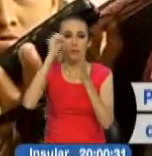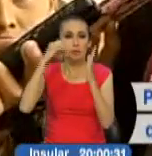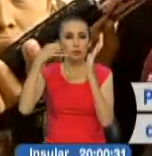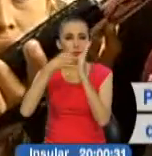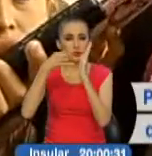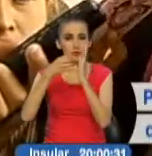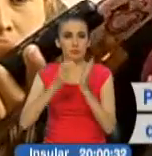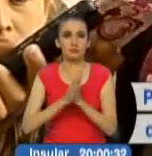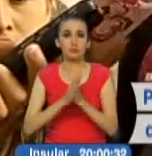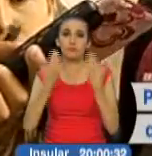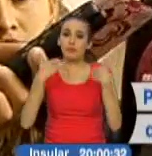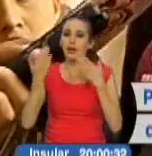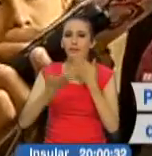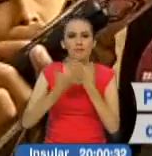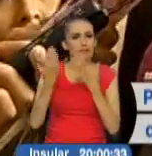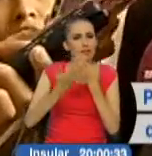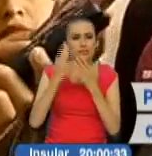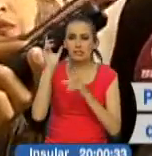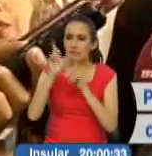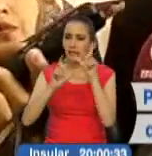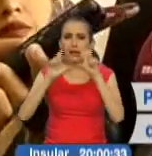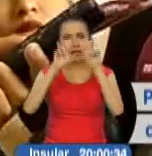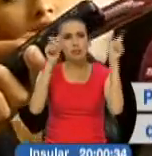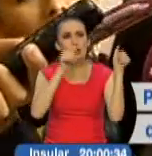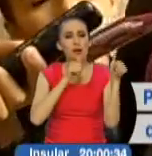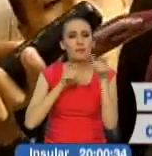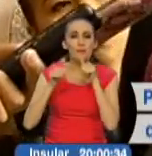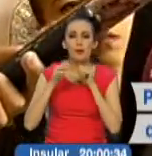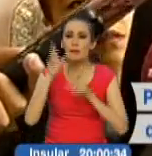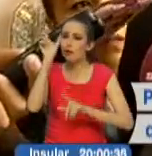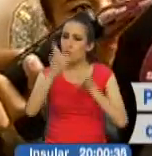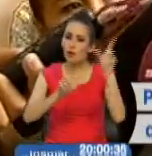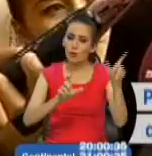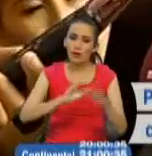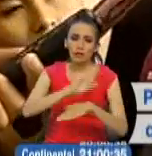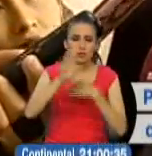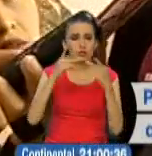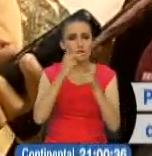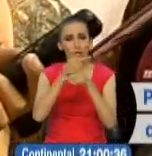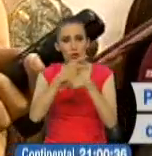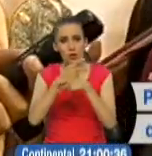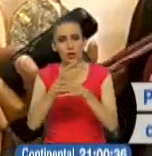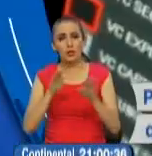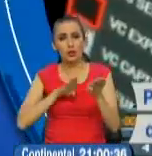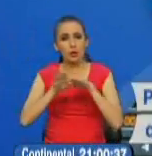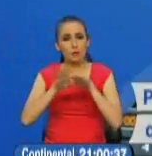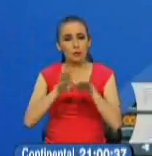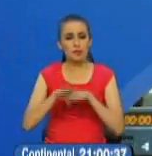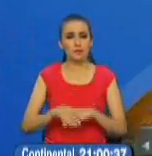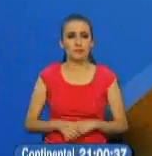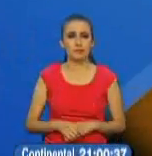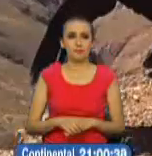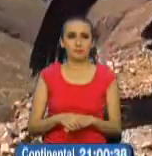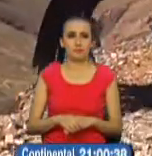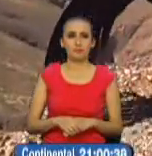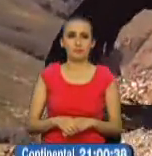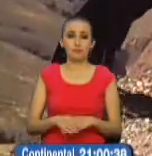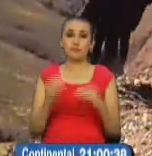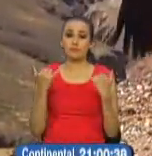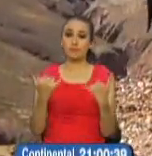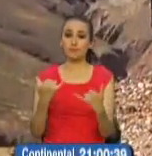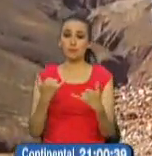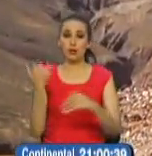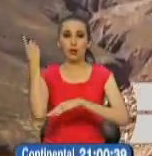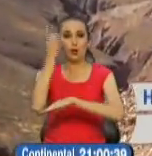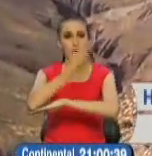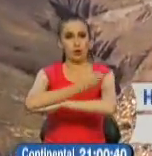En el ámbito de facilitarle la vida al sector privado, al ciudadano, a la ciudadanía, a los sectores productivos para generar competitividad. Hoy se